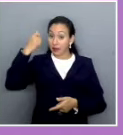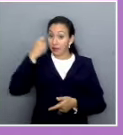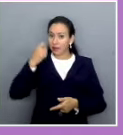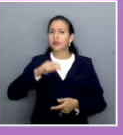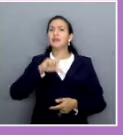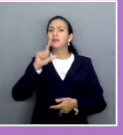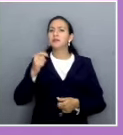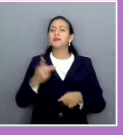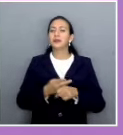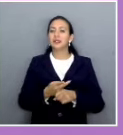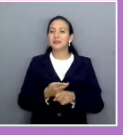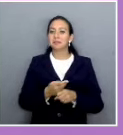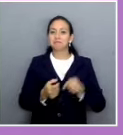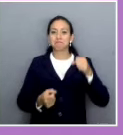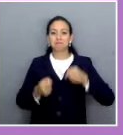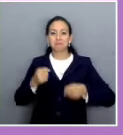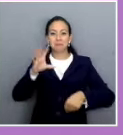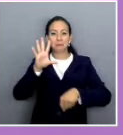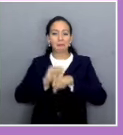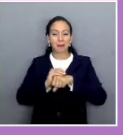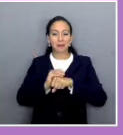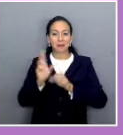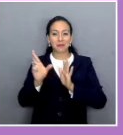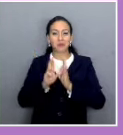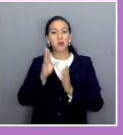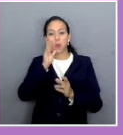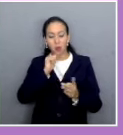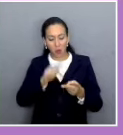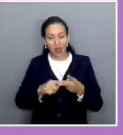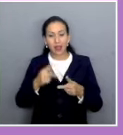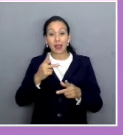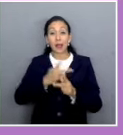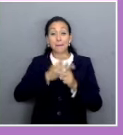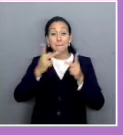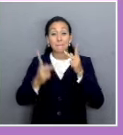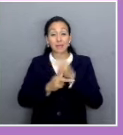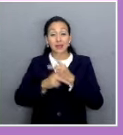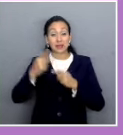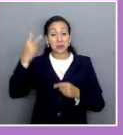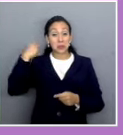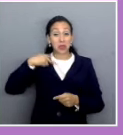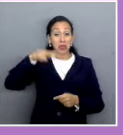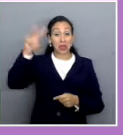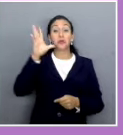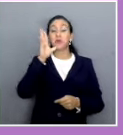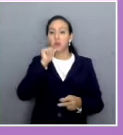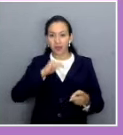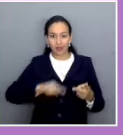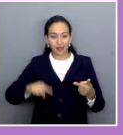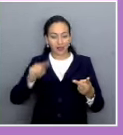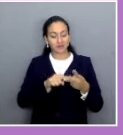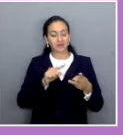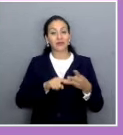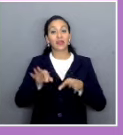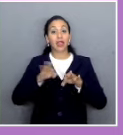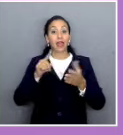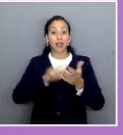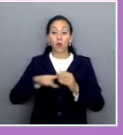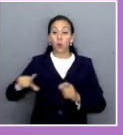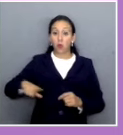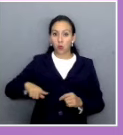no podrán obtener pasaporte o documento de identidad y viaje, no podrán ocupar cargos públicos, consejiles ni